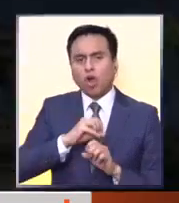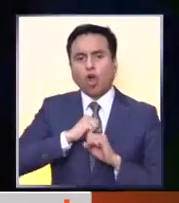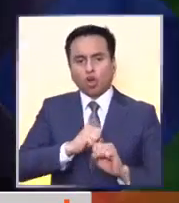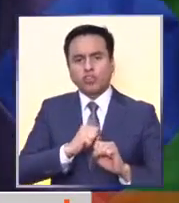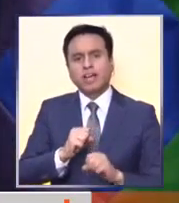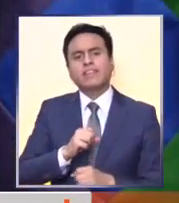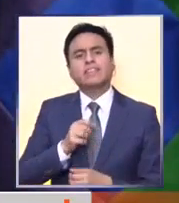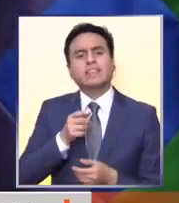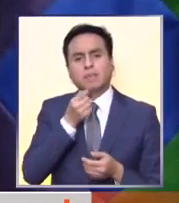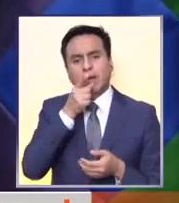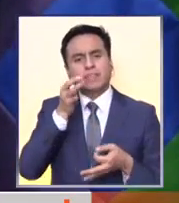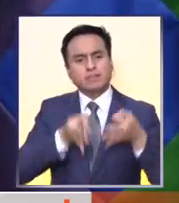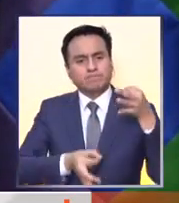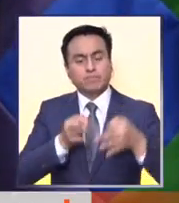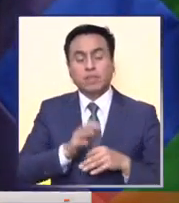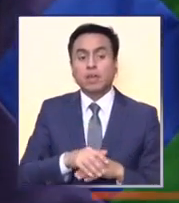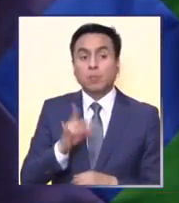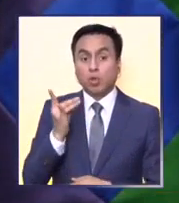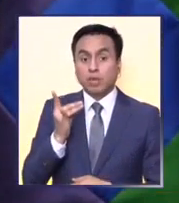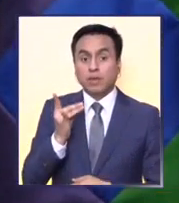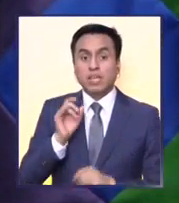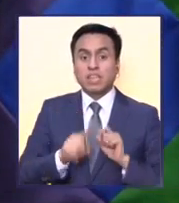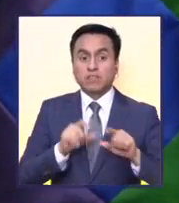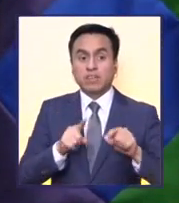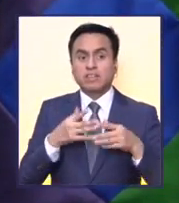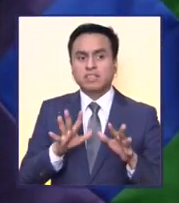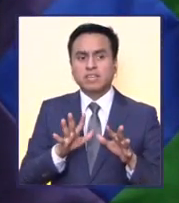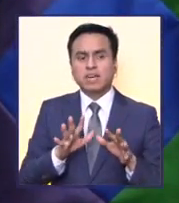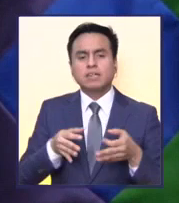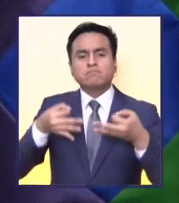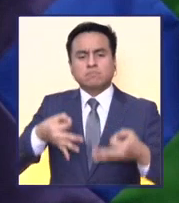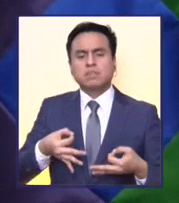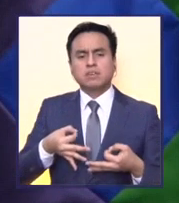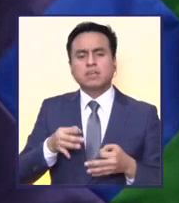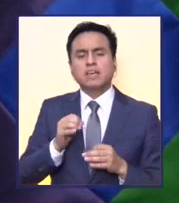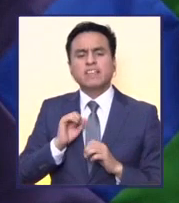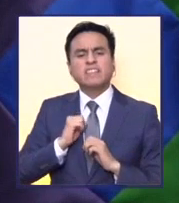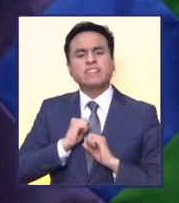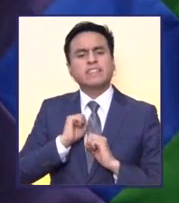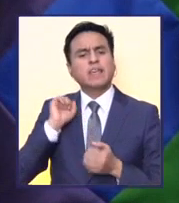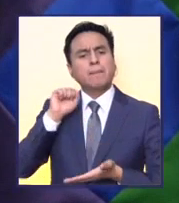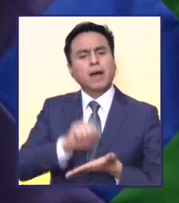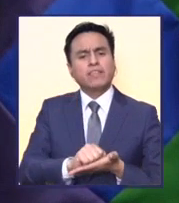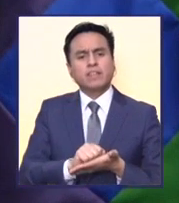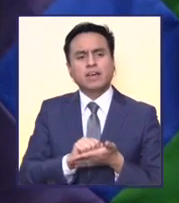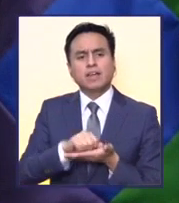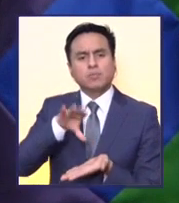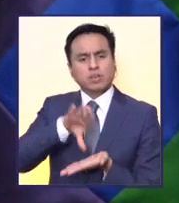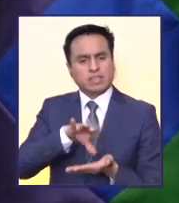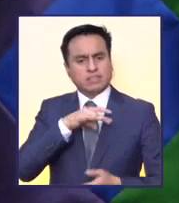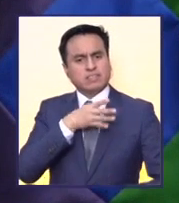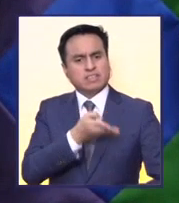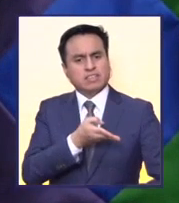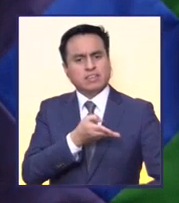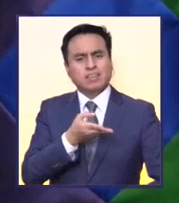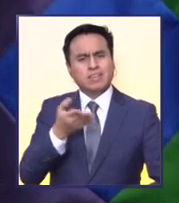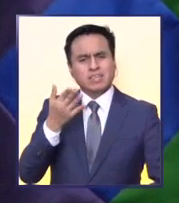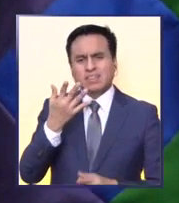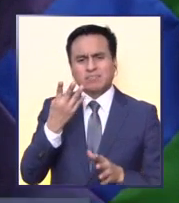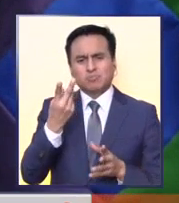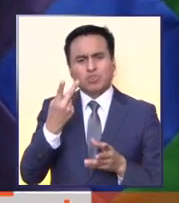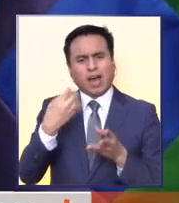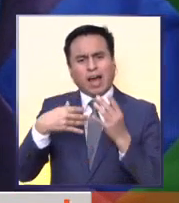contrademanda. Bolivia, en su defensa, responde con firmeza a la demanda de la República de Chile, que durante